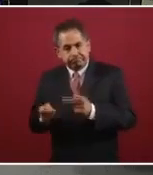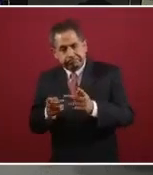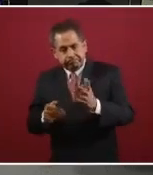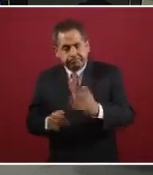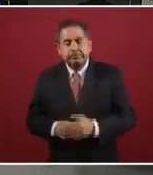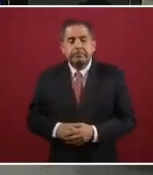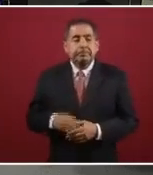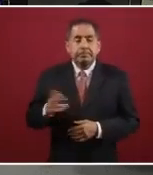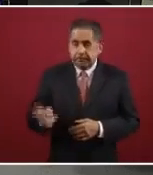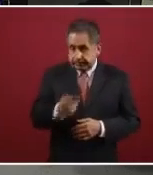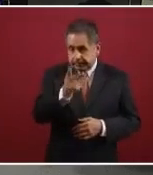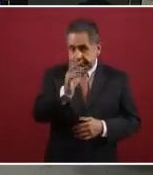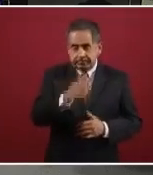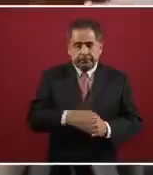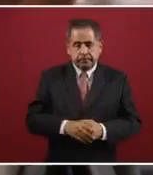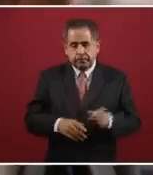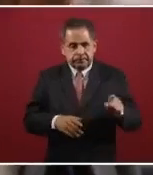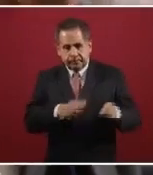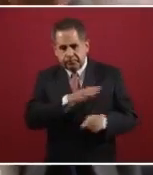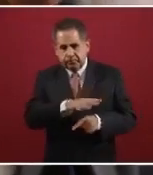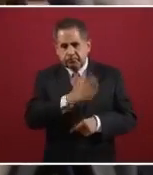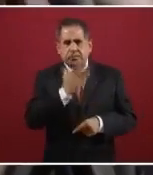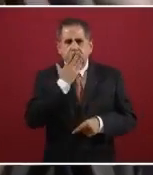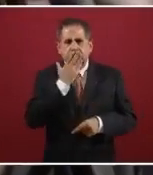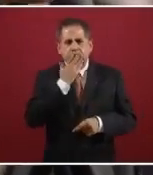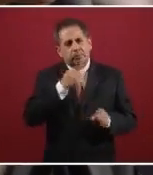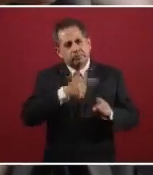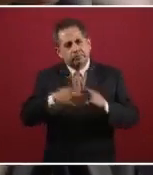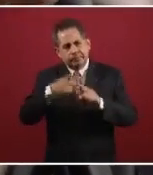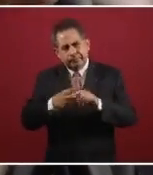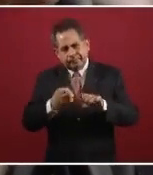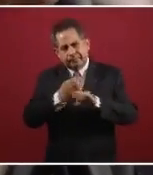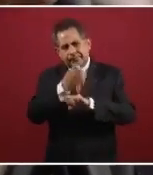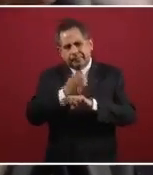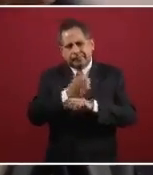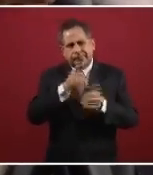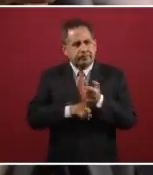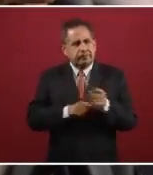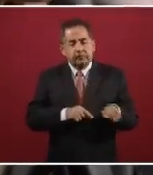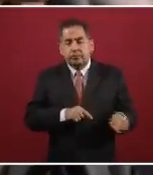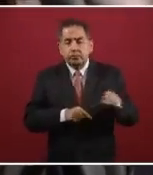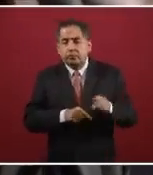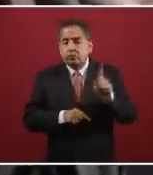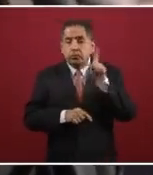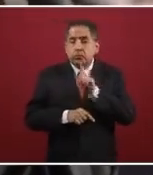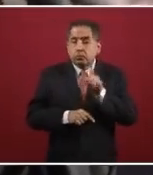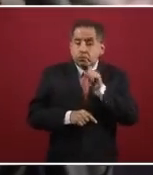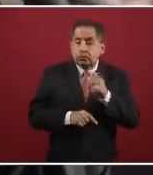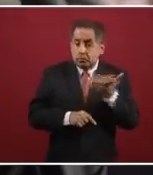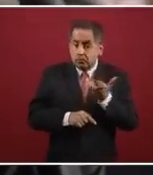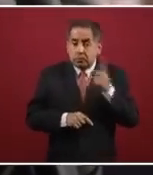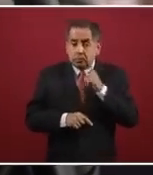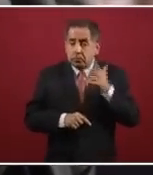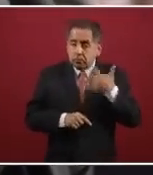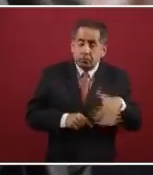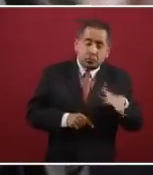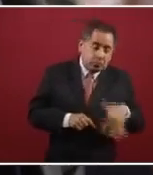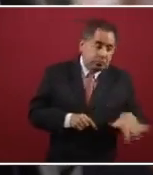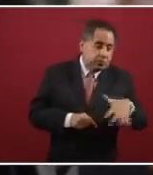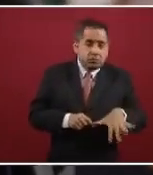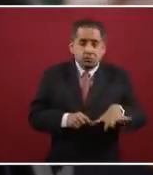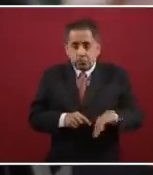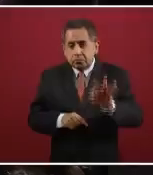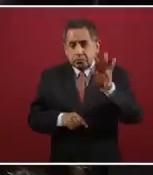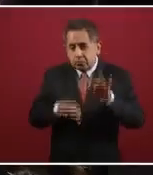Mi pregunta en específico es, en Sonora y en otros estados han surgido grupos de mujeres buscadoras